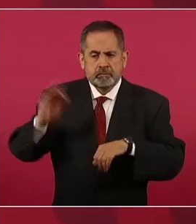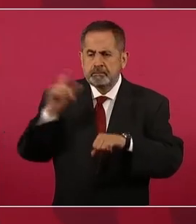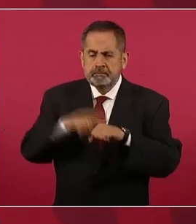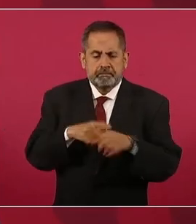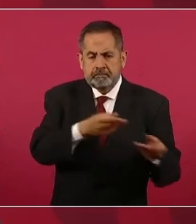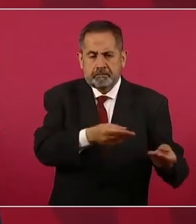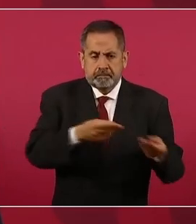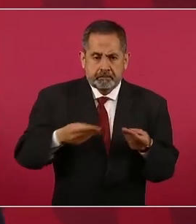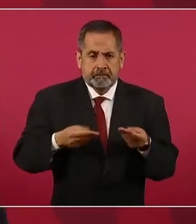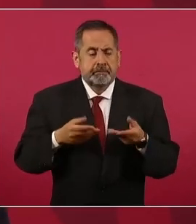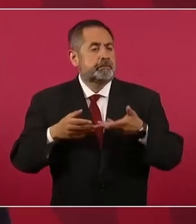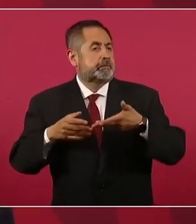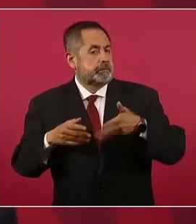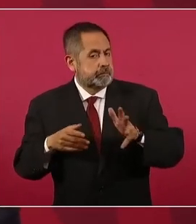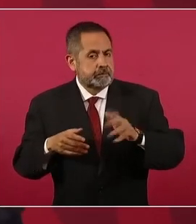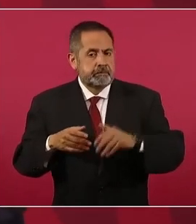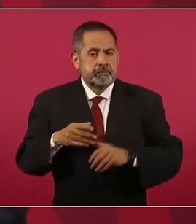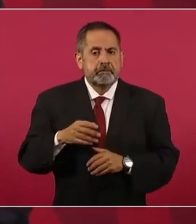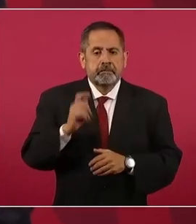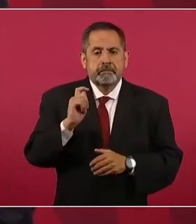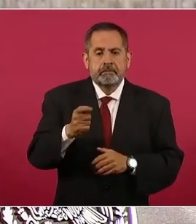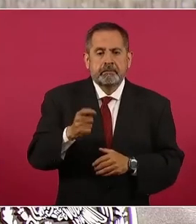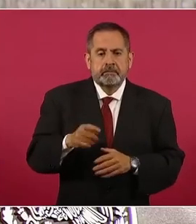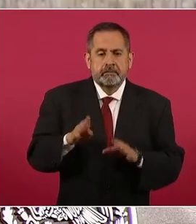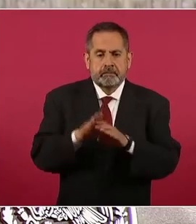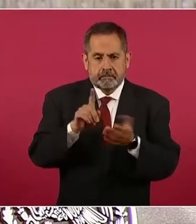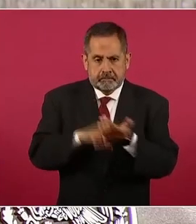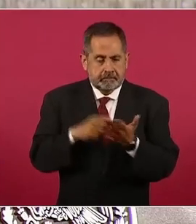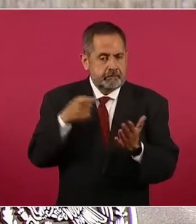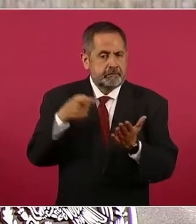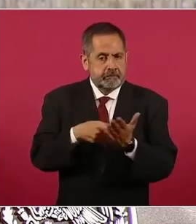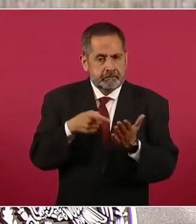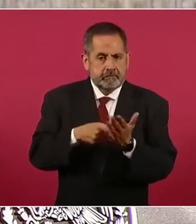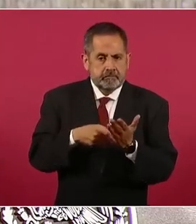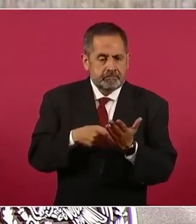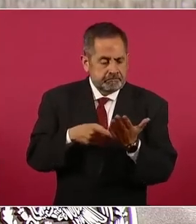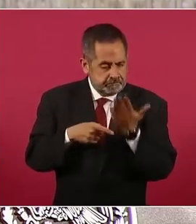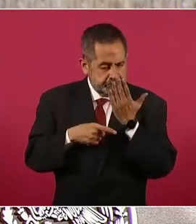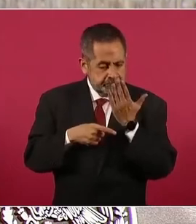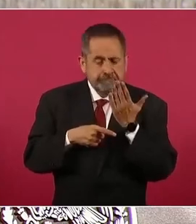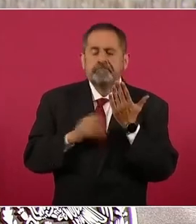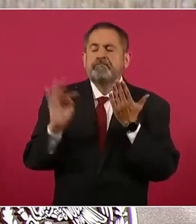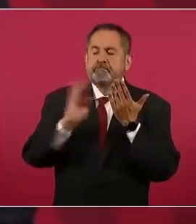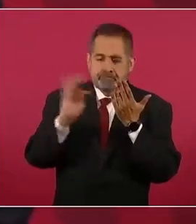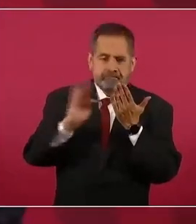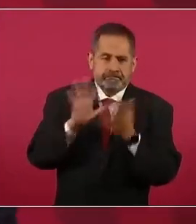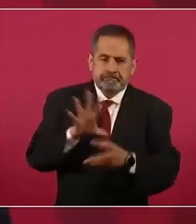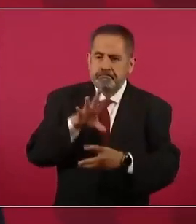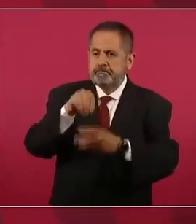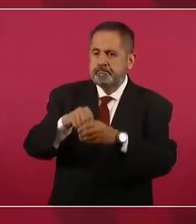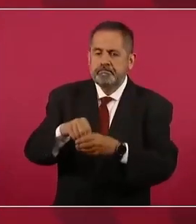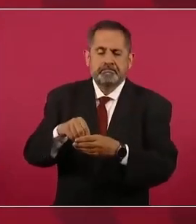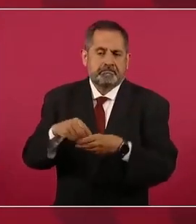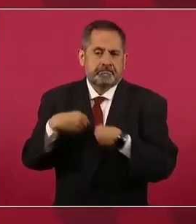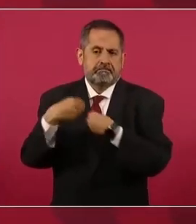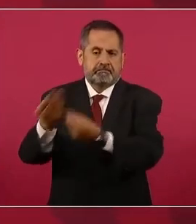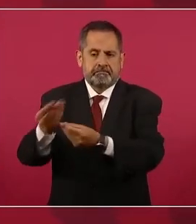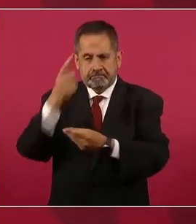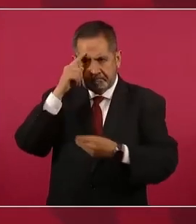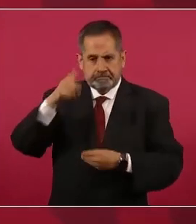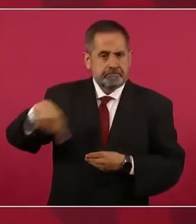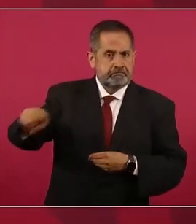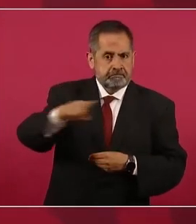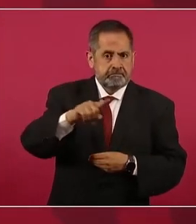federal. En su momento, claro, que esto estará comprendido dentro de la investigación que se